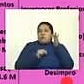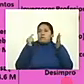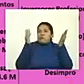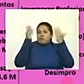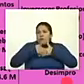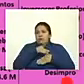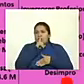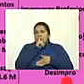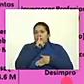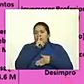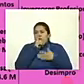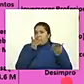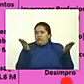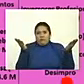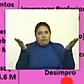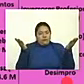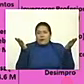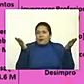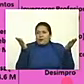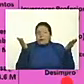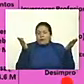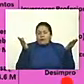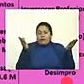Porque además lo hace Otto Bula